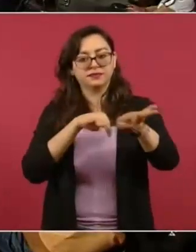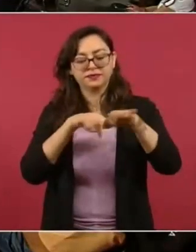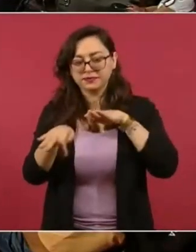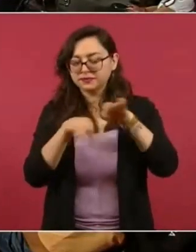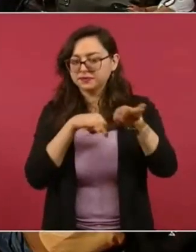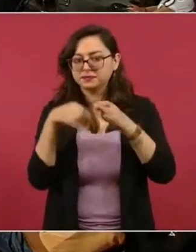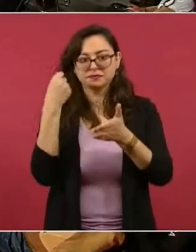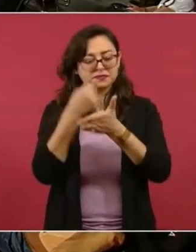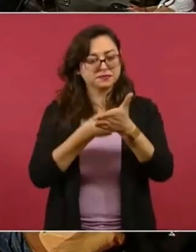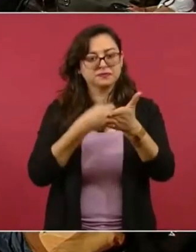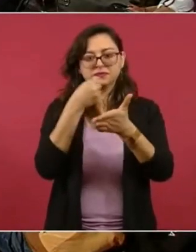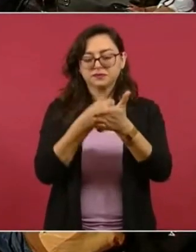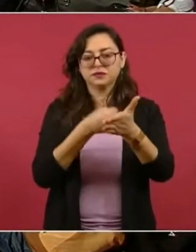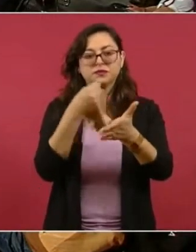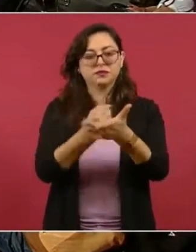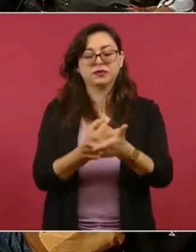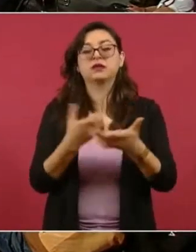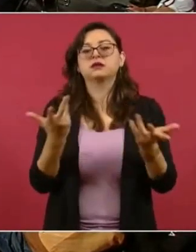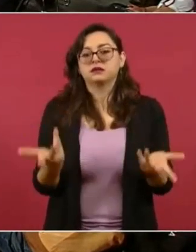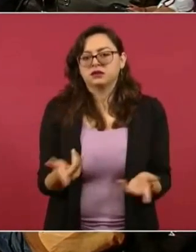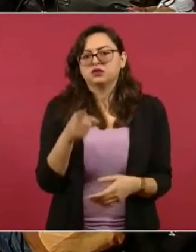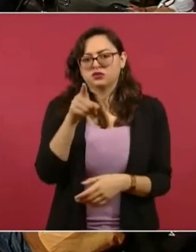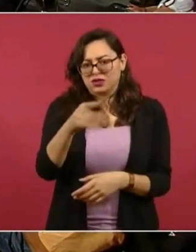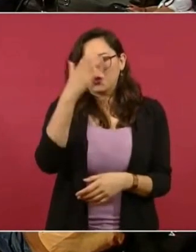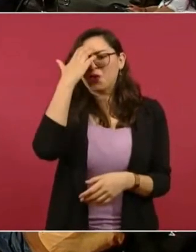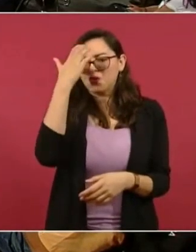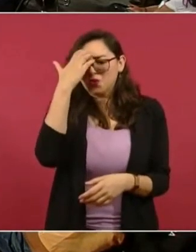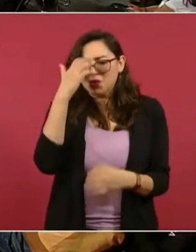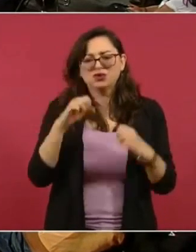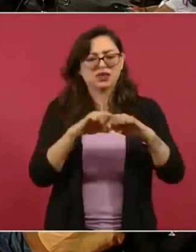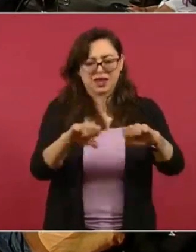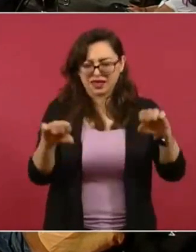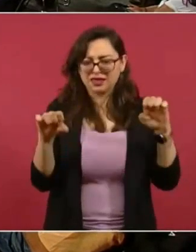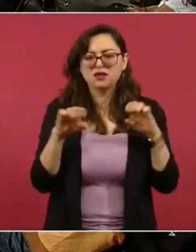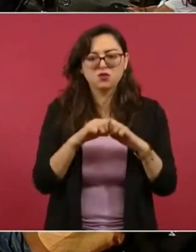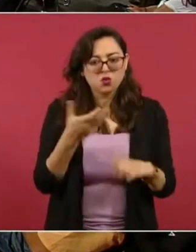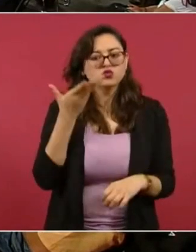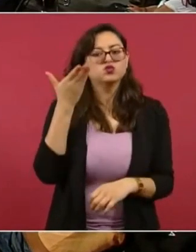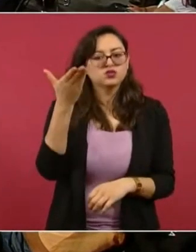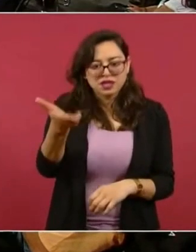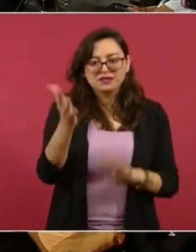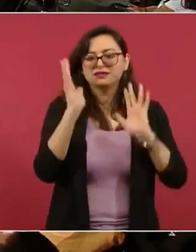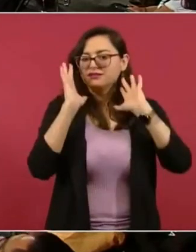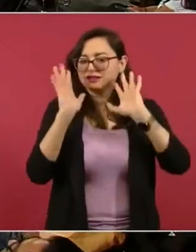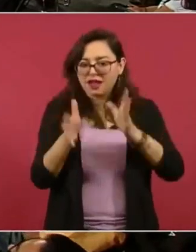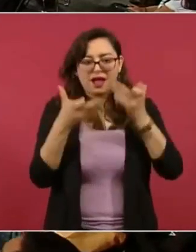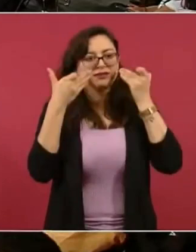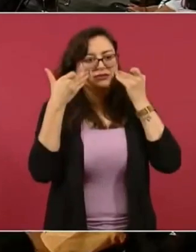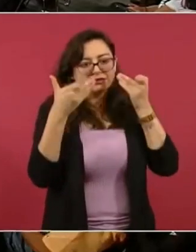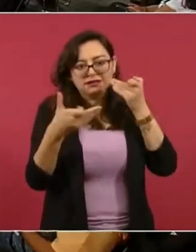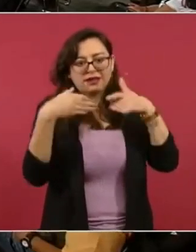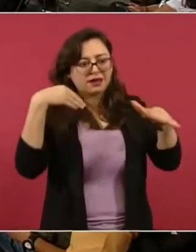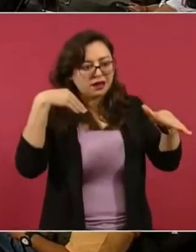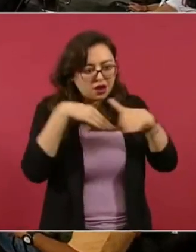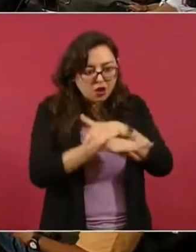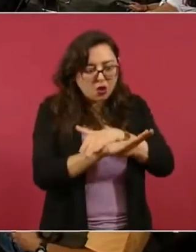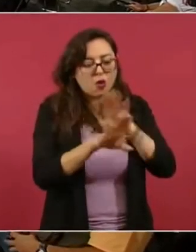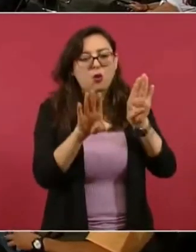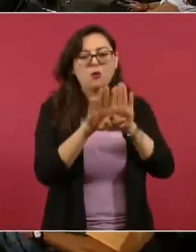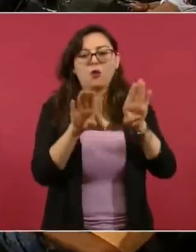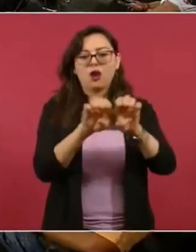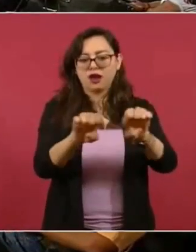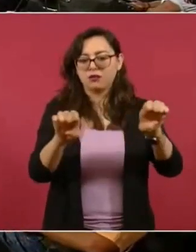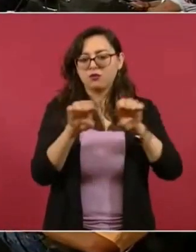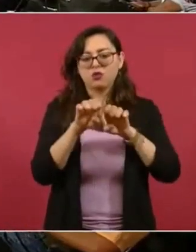trabajando con los equipos que usted conoce sobre equipos especializados que